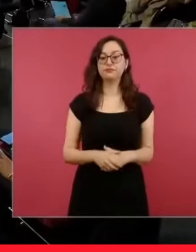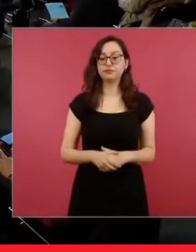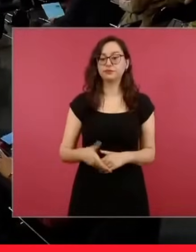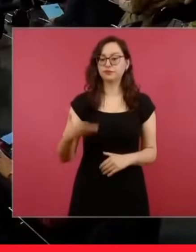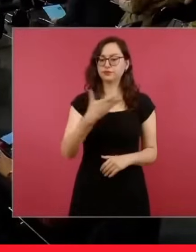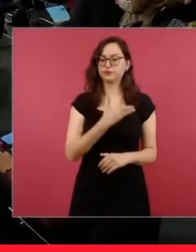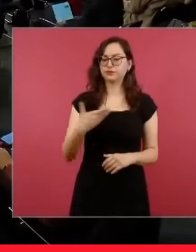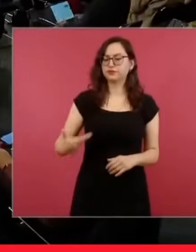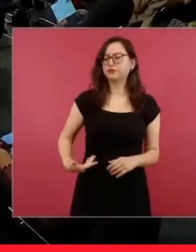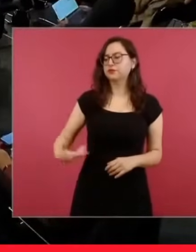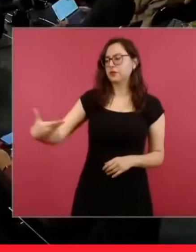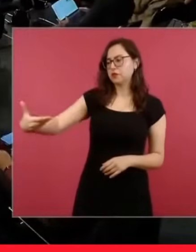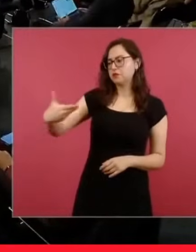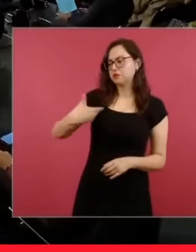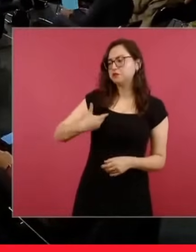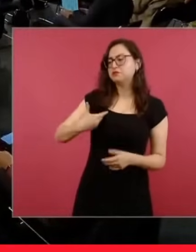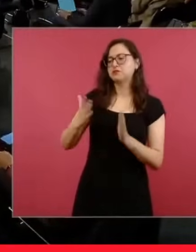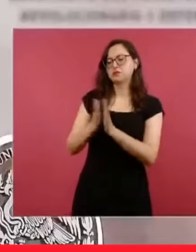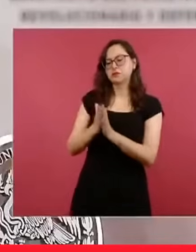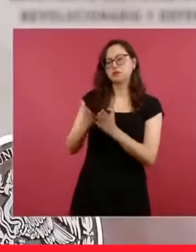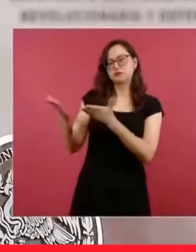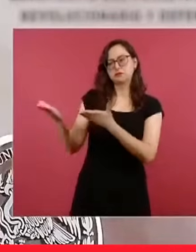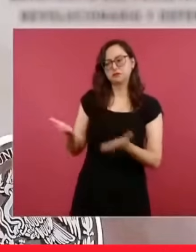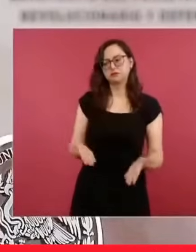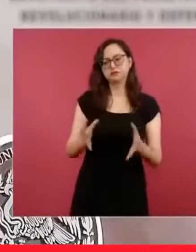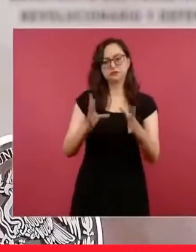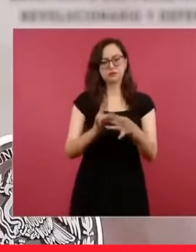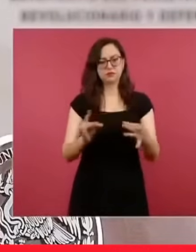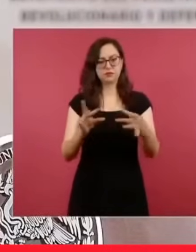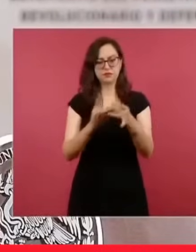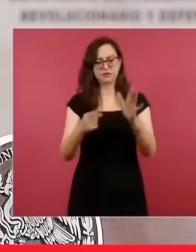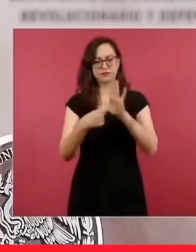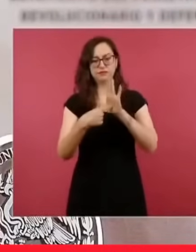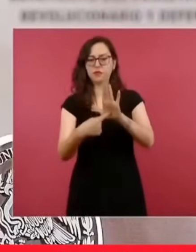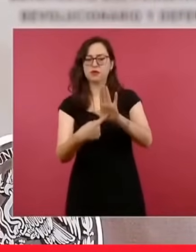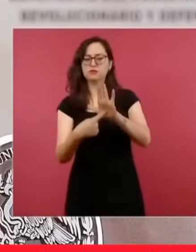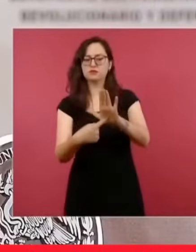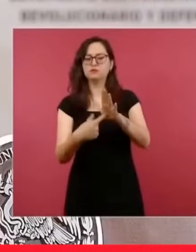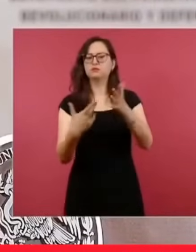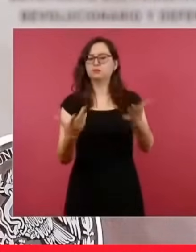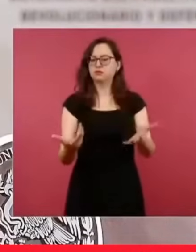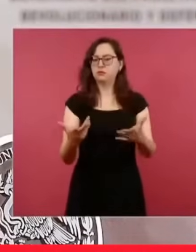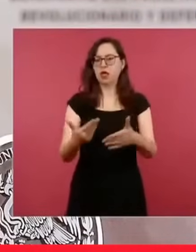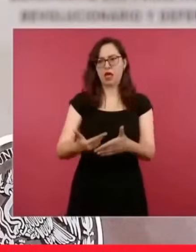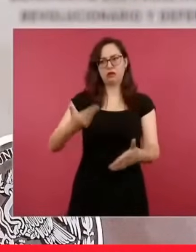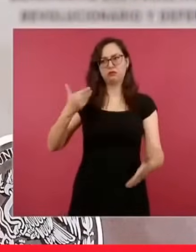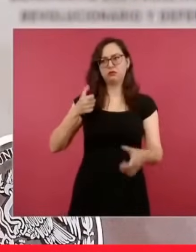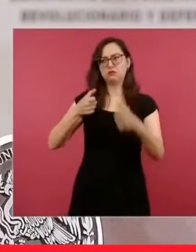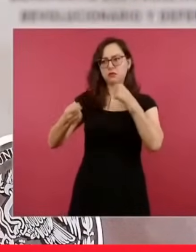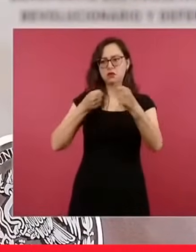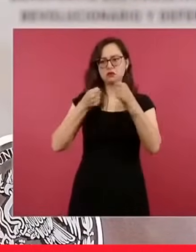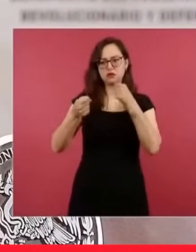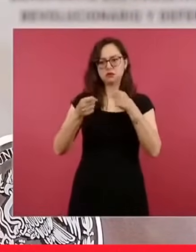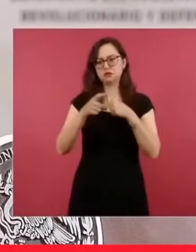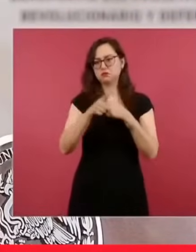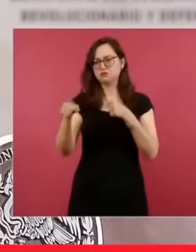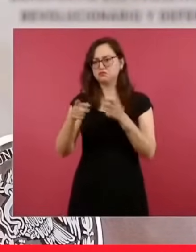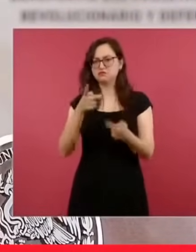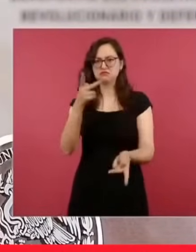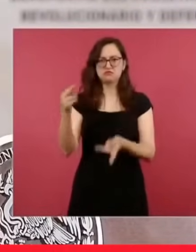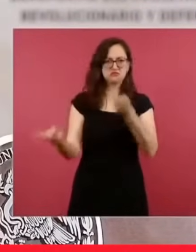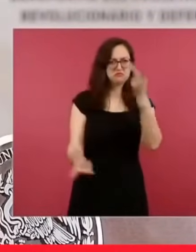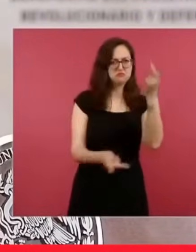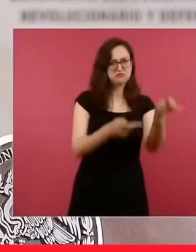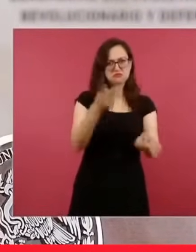presidente que hiciéramos algunas aclaraciones a algunos señalamientos que se hicieron aquí por parte de una reportera